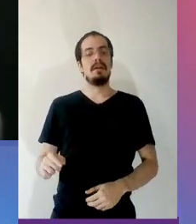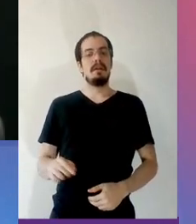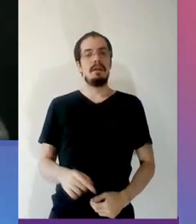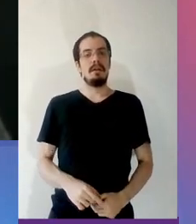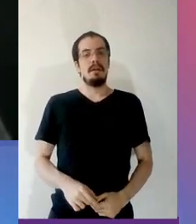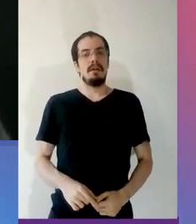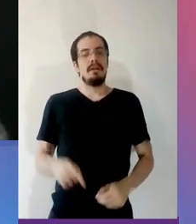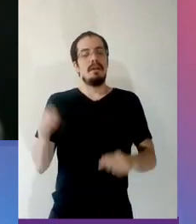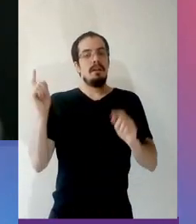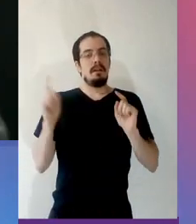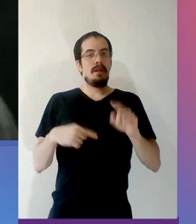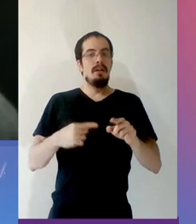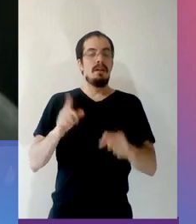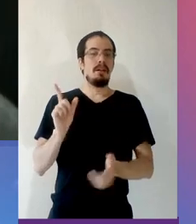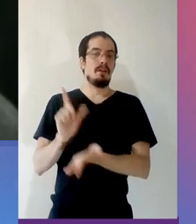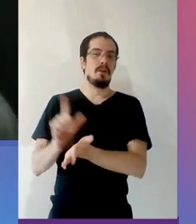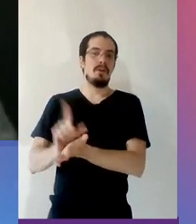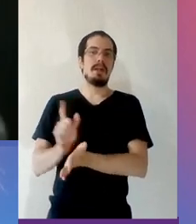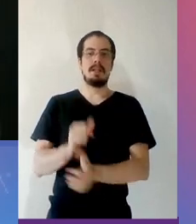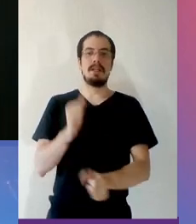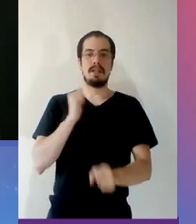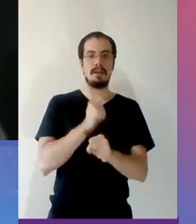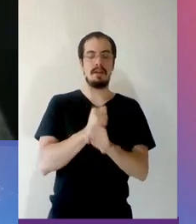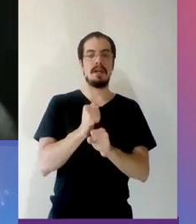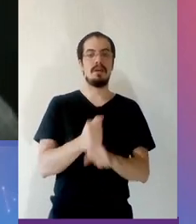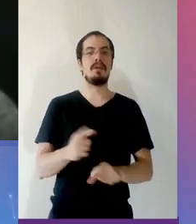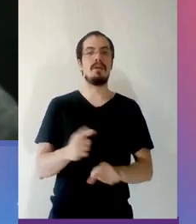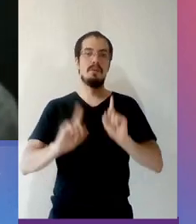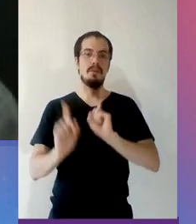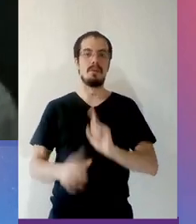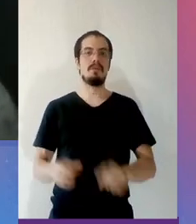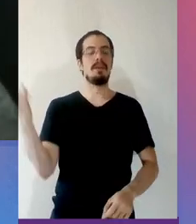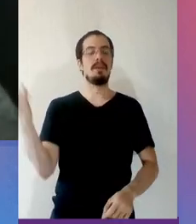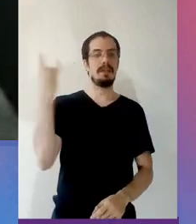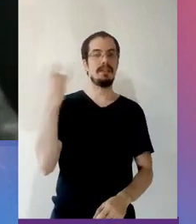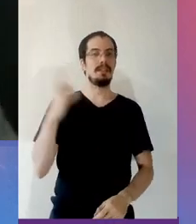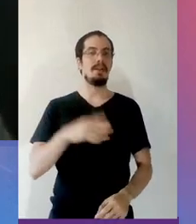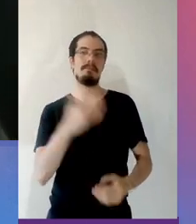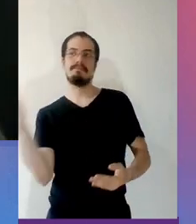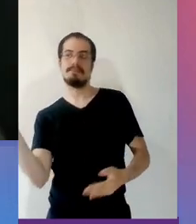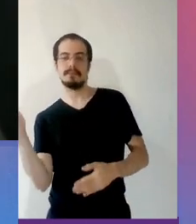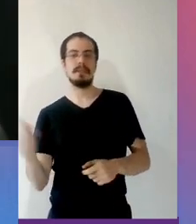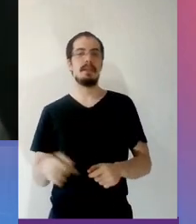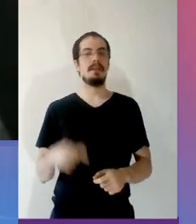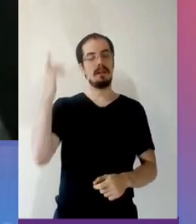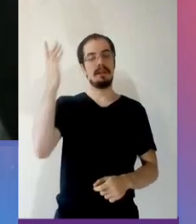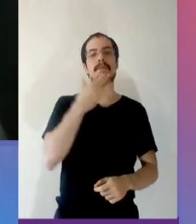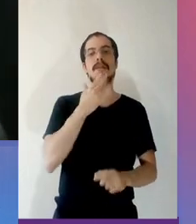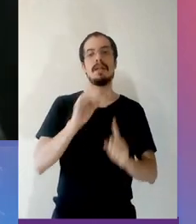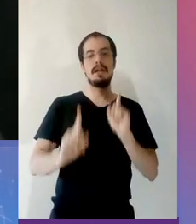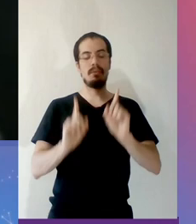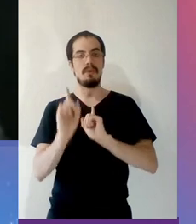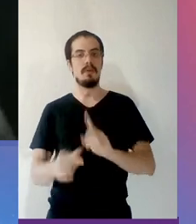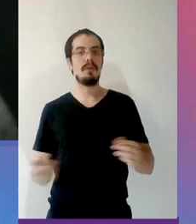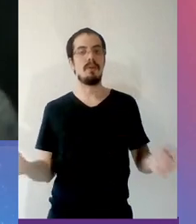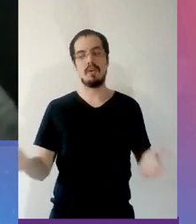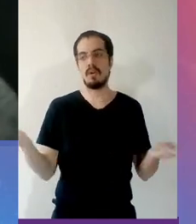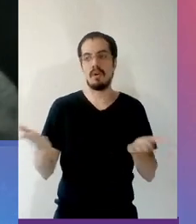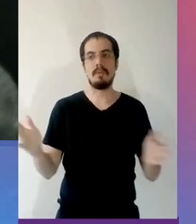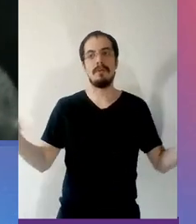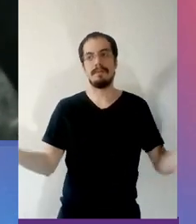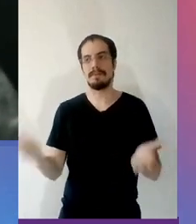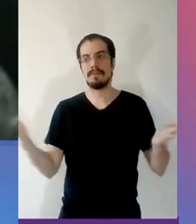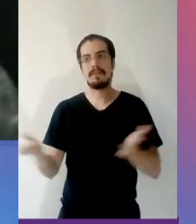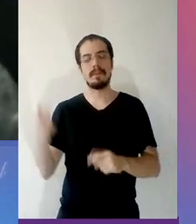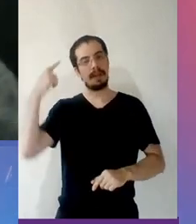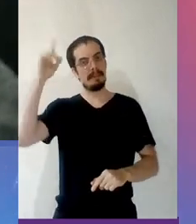la universidad por un lado, generando conocimiento, formando profesionales que sean capaces de ser sensibles a estas temáticas, porque